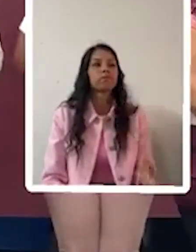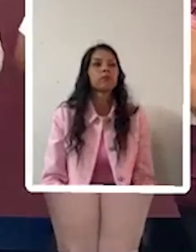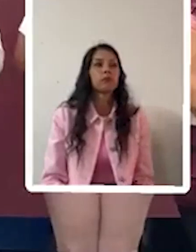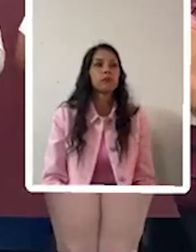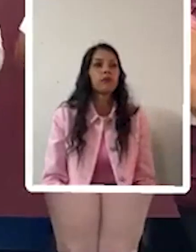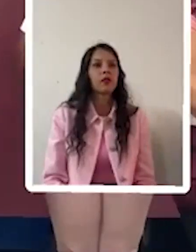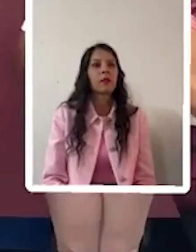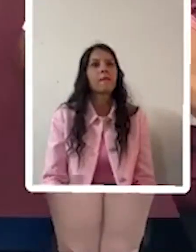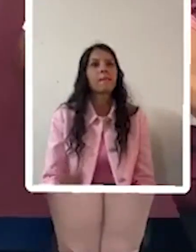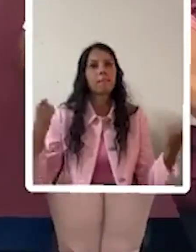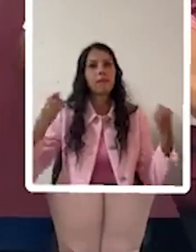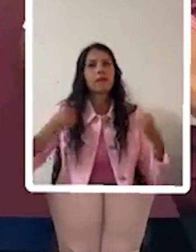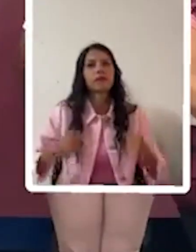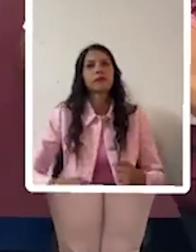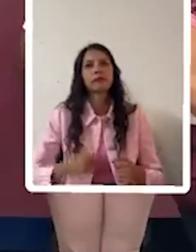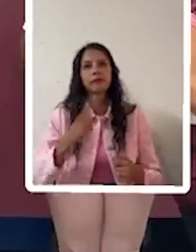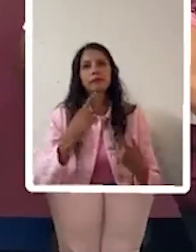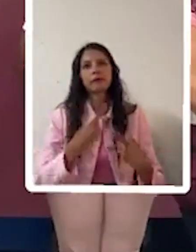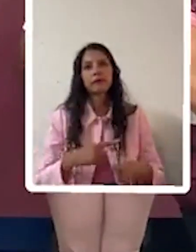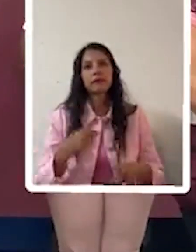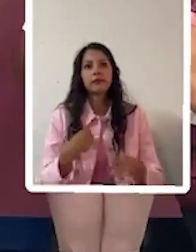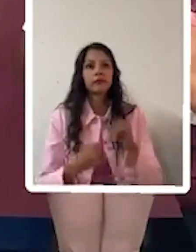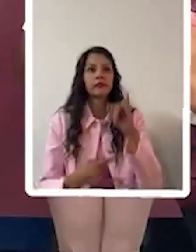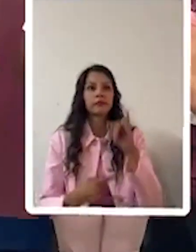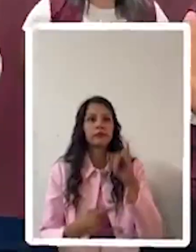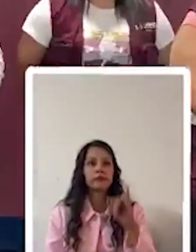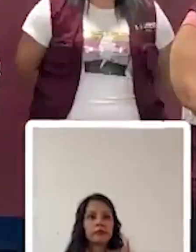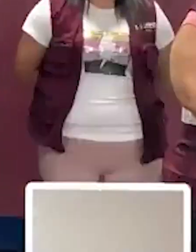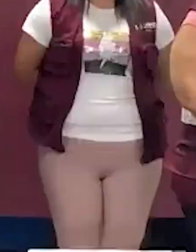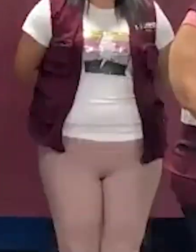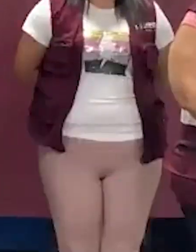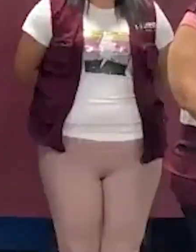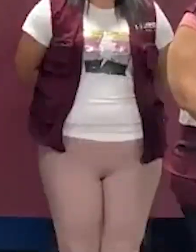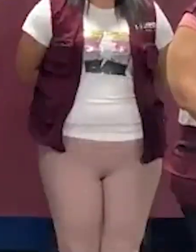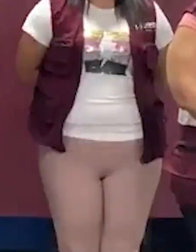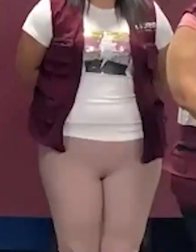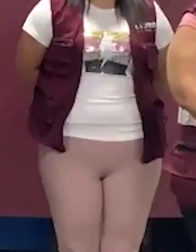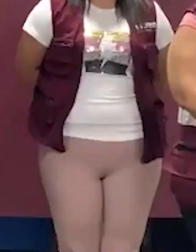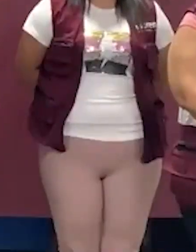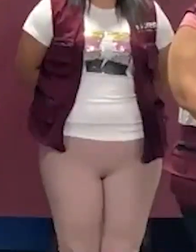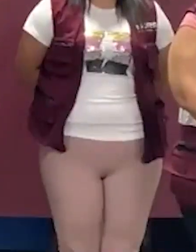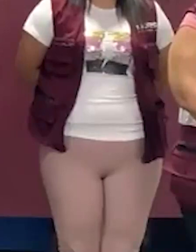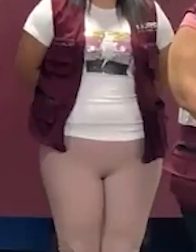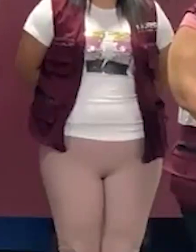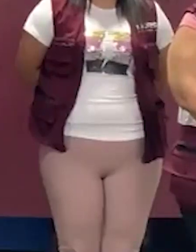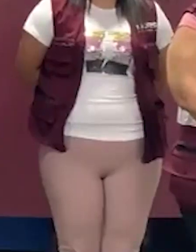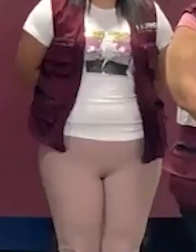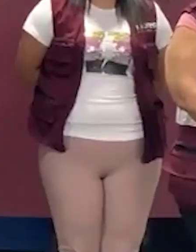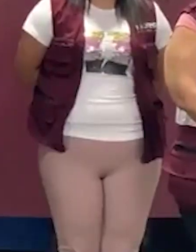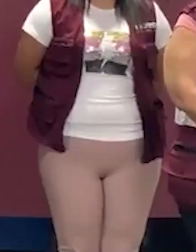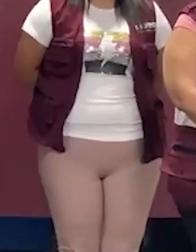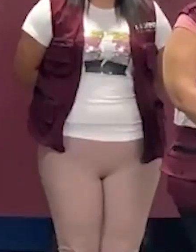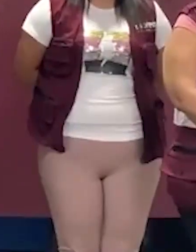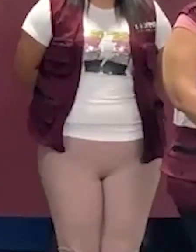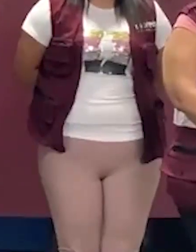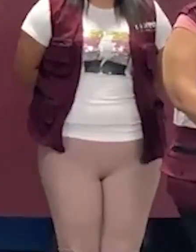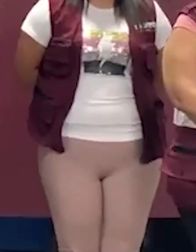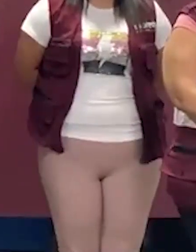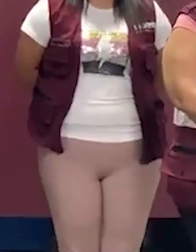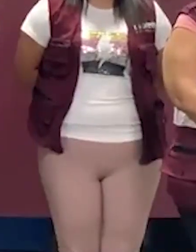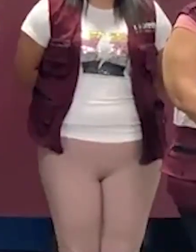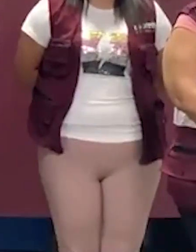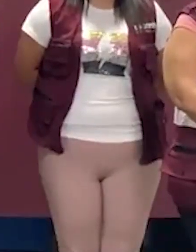se vista como alguien de izquierda, pero pues, lo que decimos nosotros, mejor voten por la izquierda, voten por alguien, por